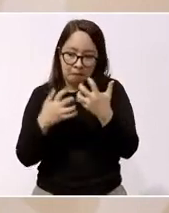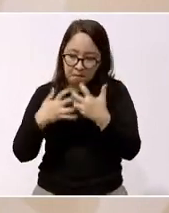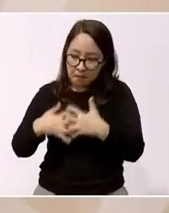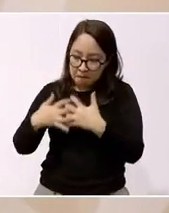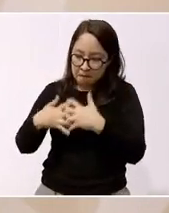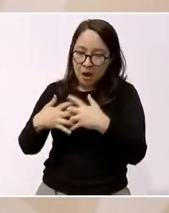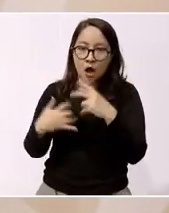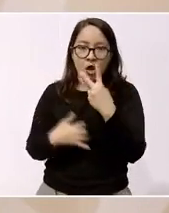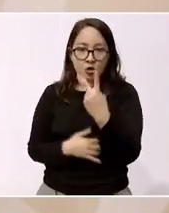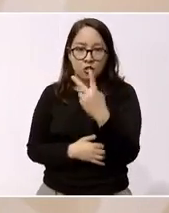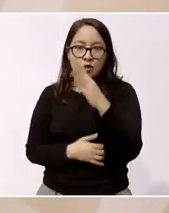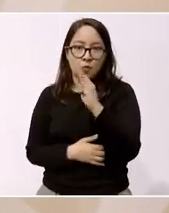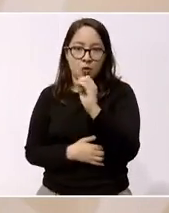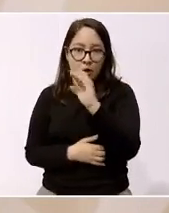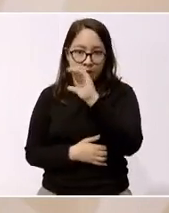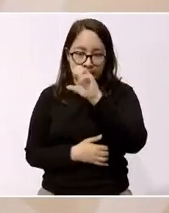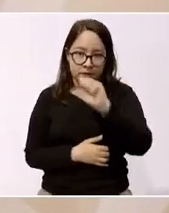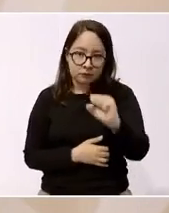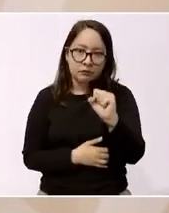planta, sino